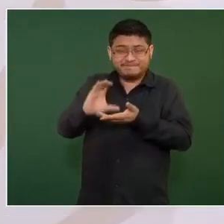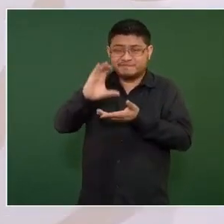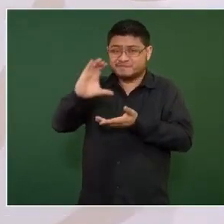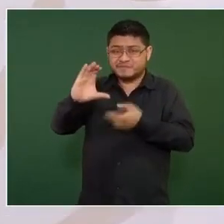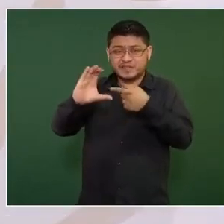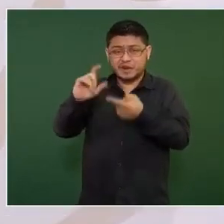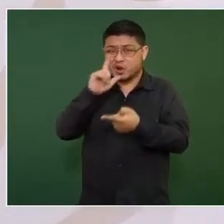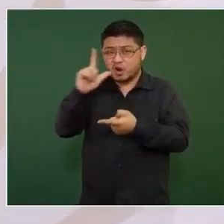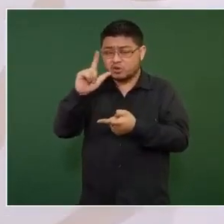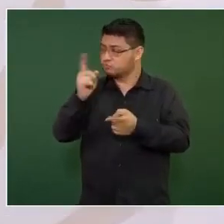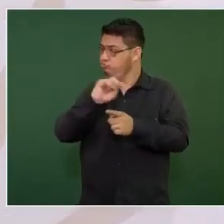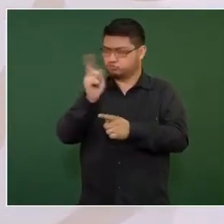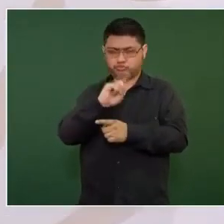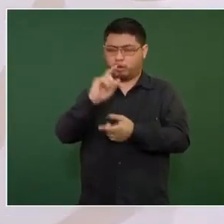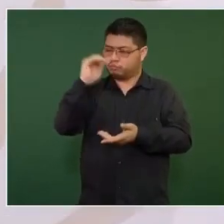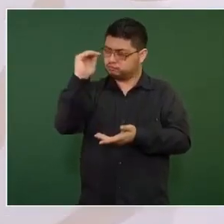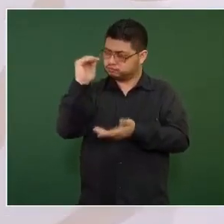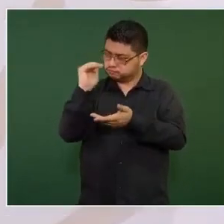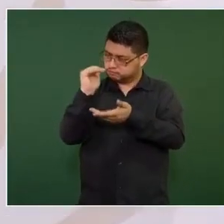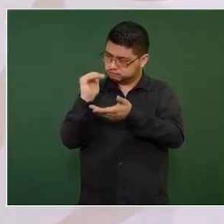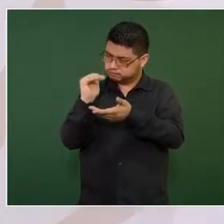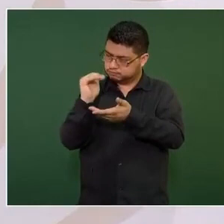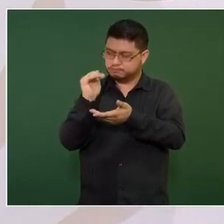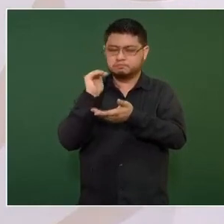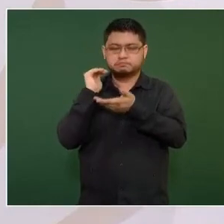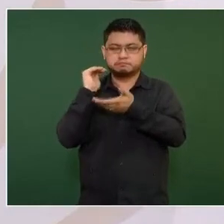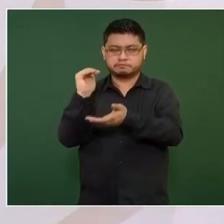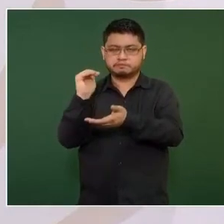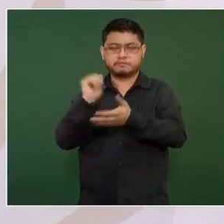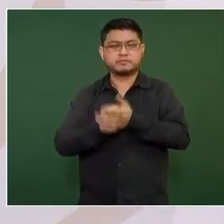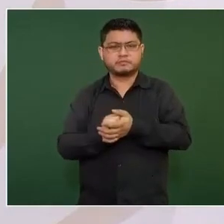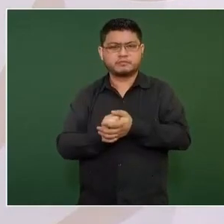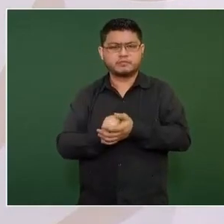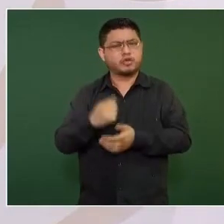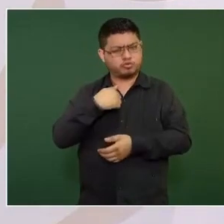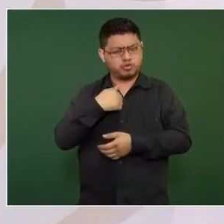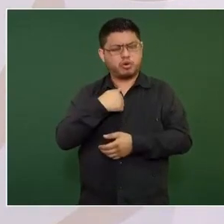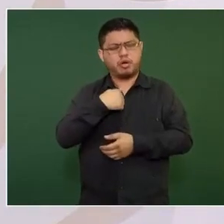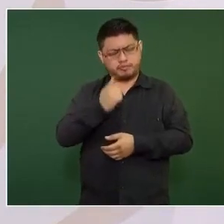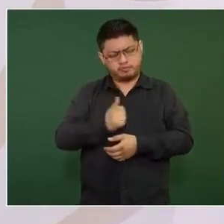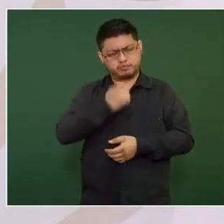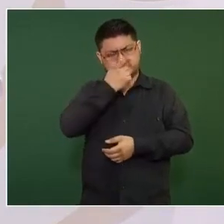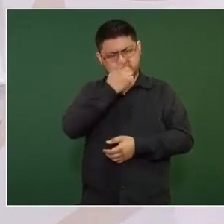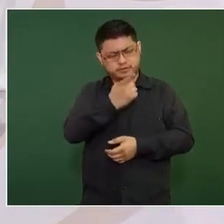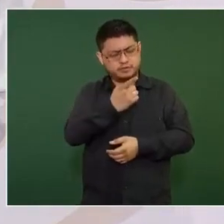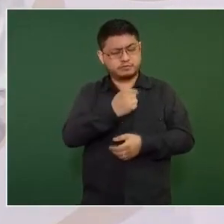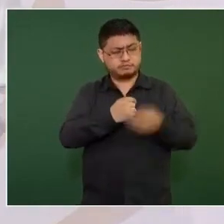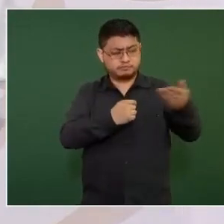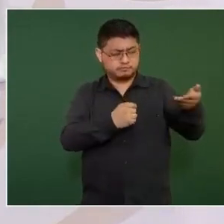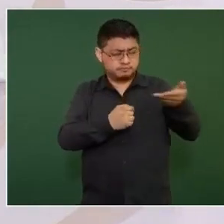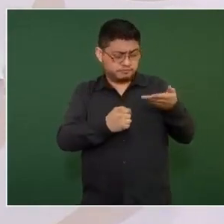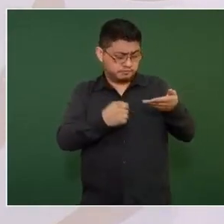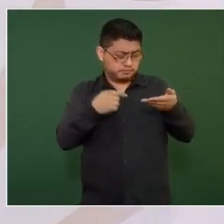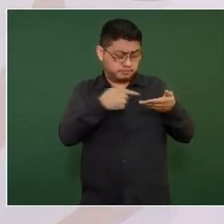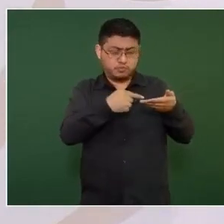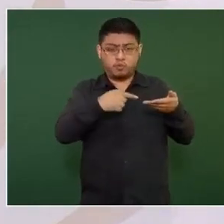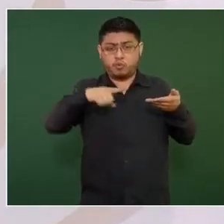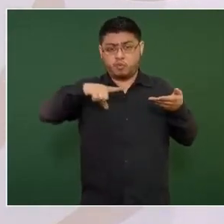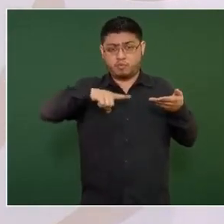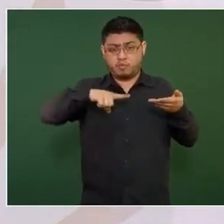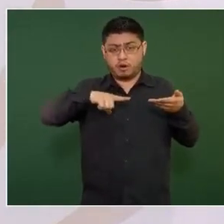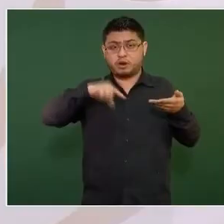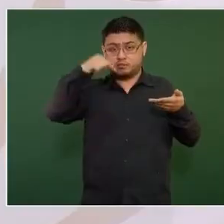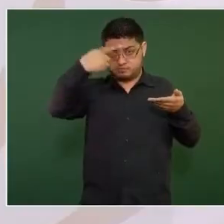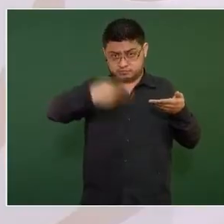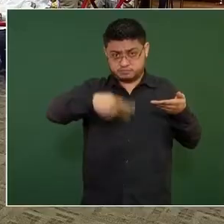Aquí agrego que en respuesta a la solicitud que nos hizo llegar la gobernadora